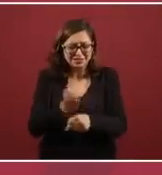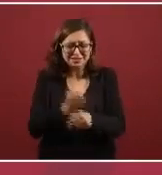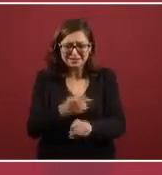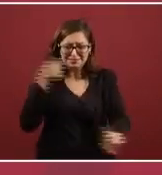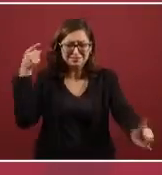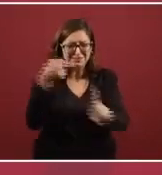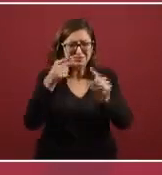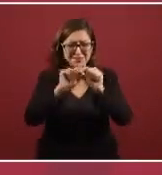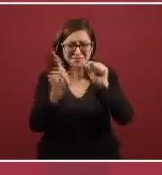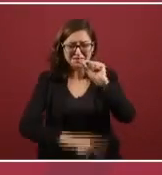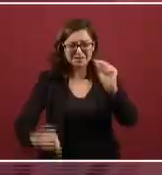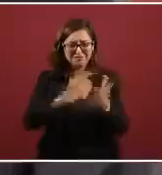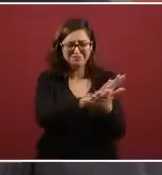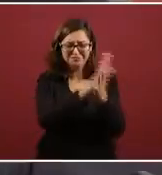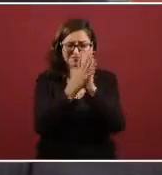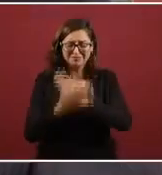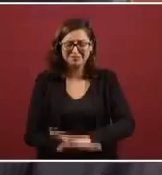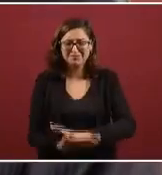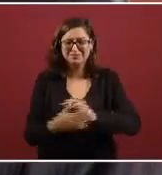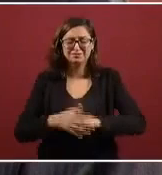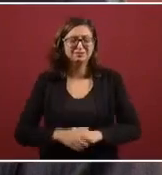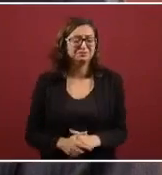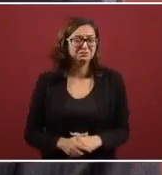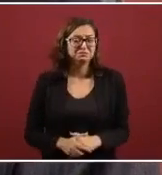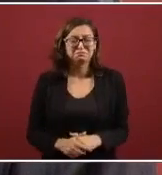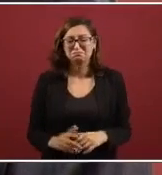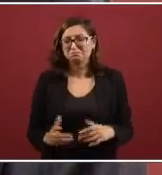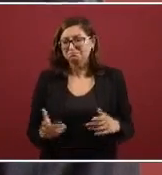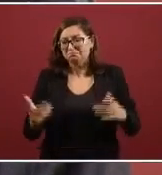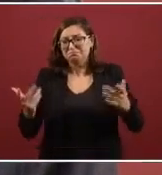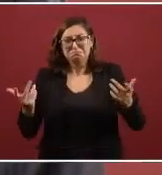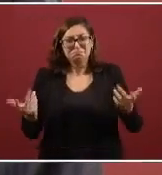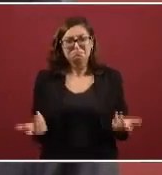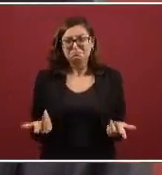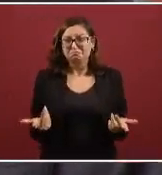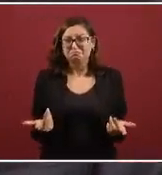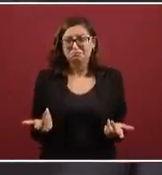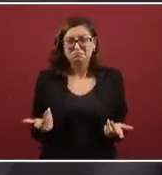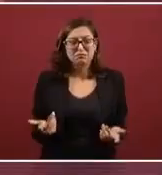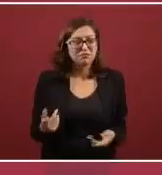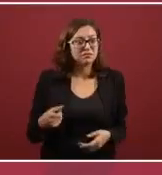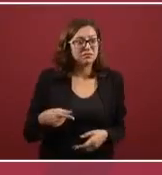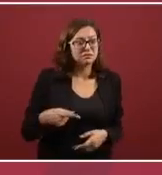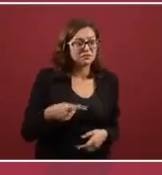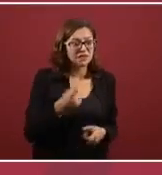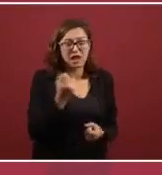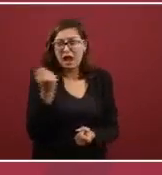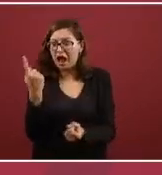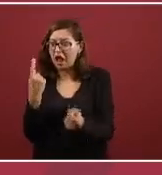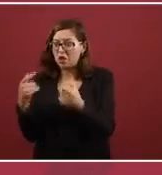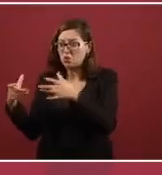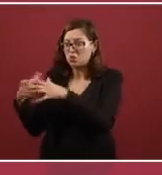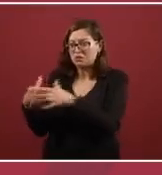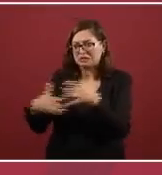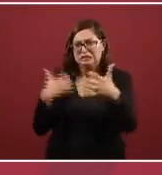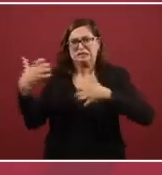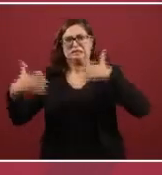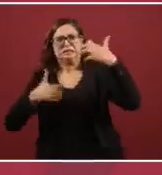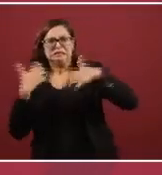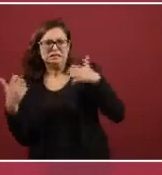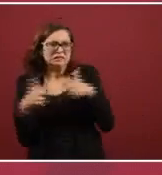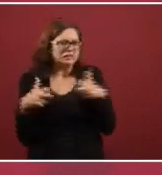país, y aunque estén nerviosos, desesperados, lo